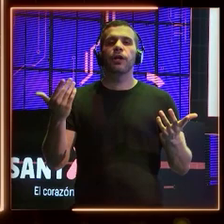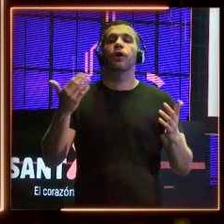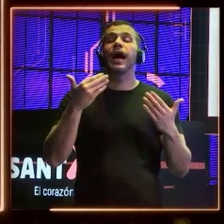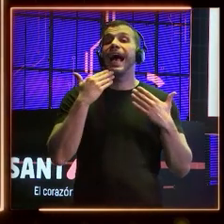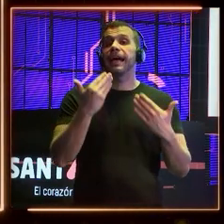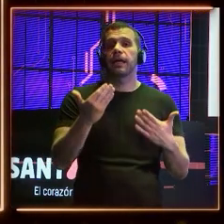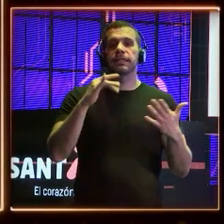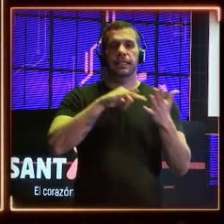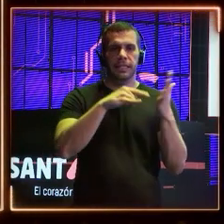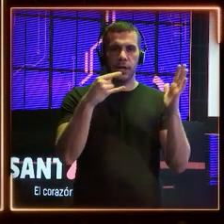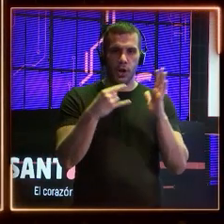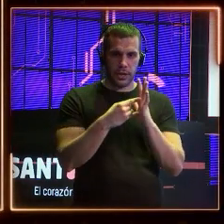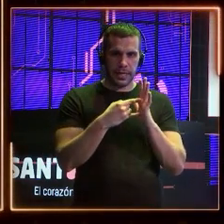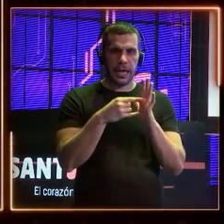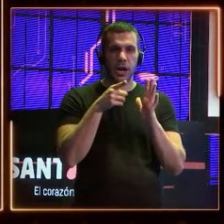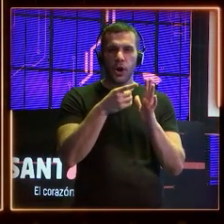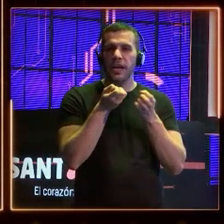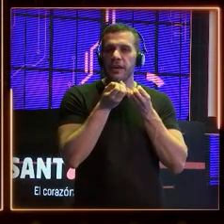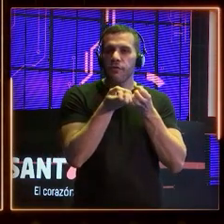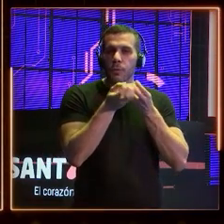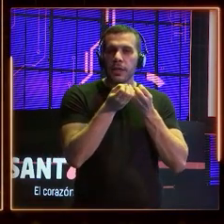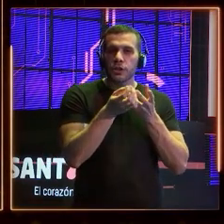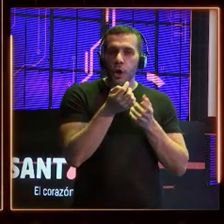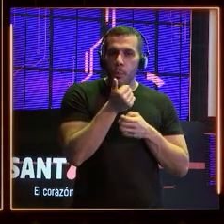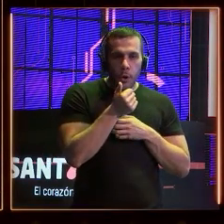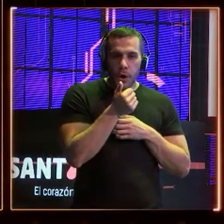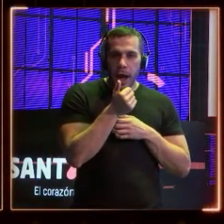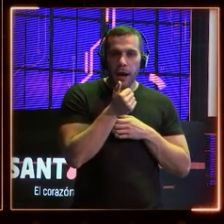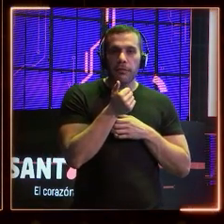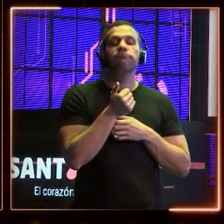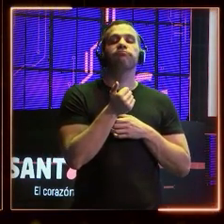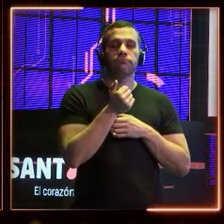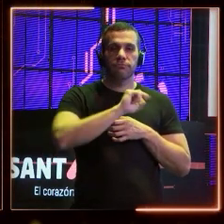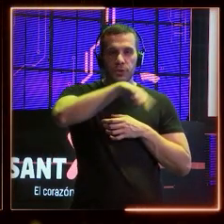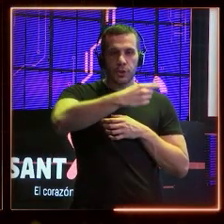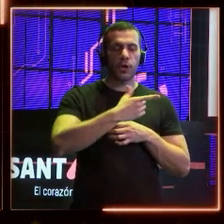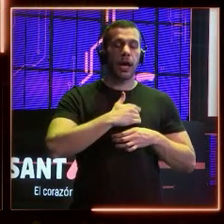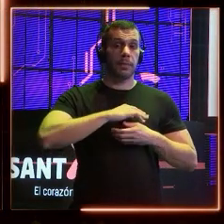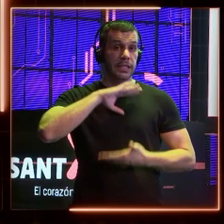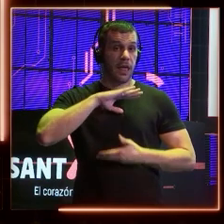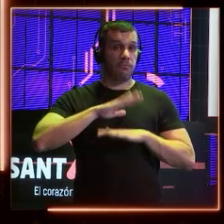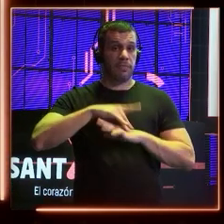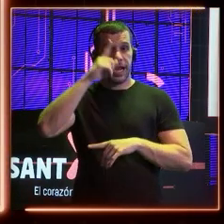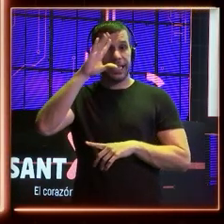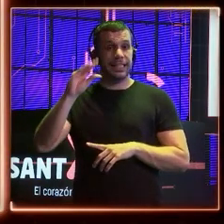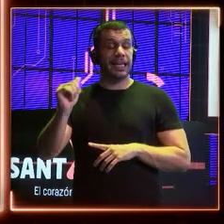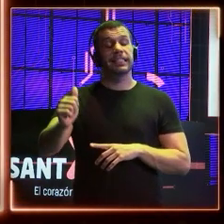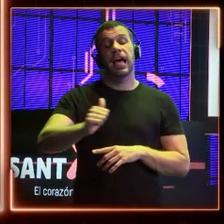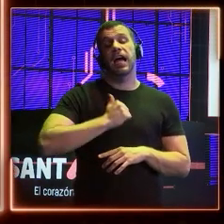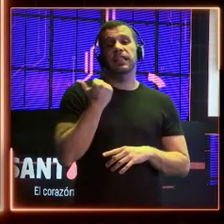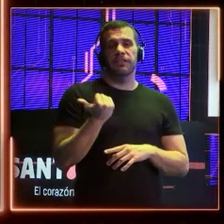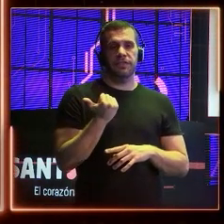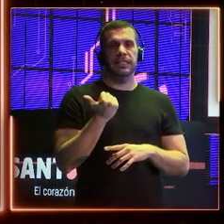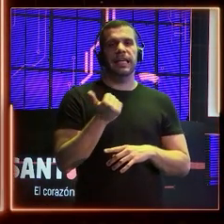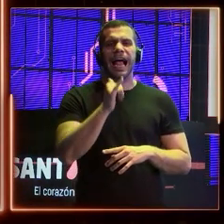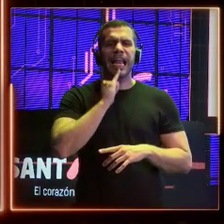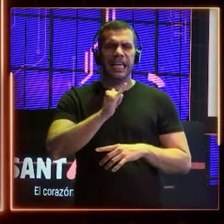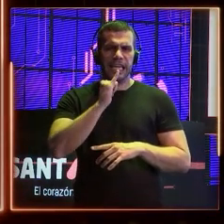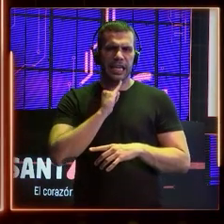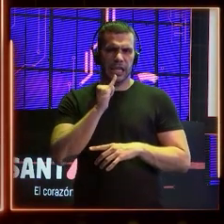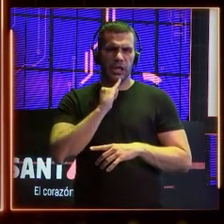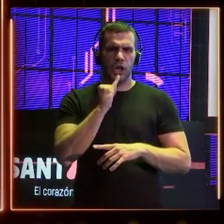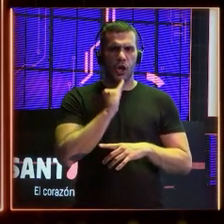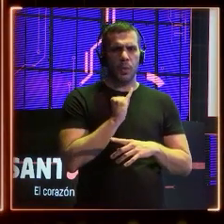tecnologías con muy poca información vamos a ser capaces de que la Inteligencia artificial hable en todos estos idiomas muchos de